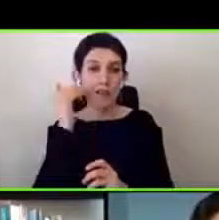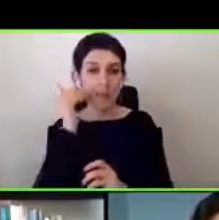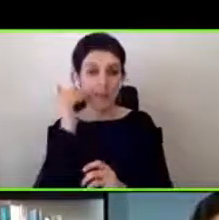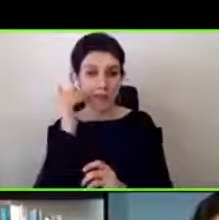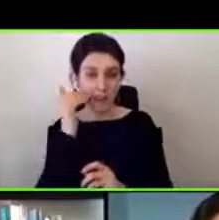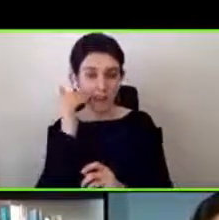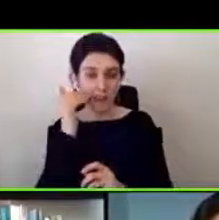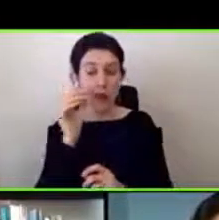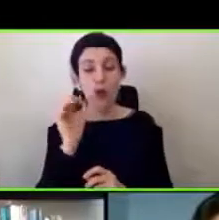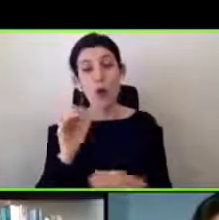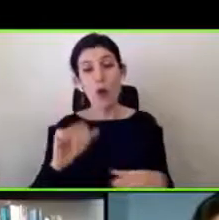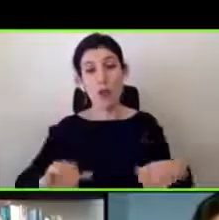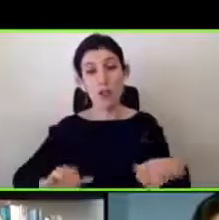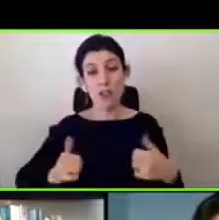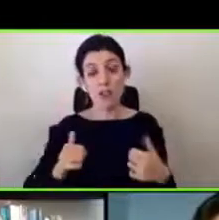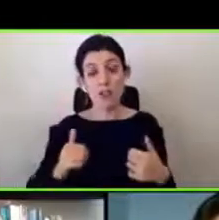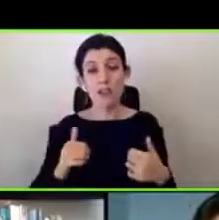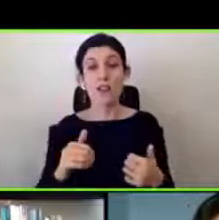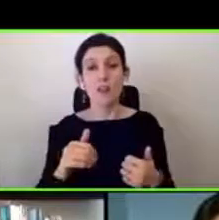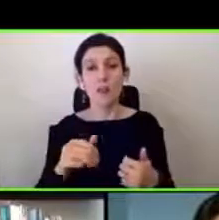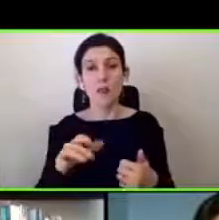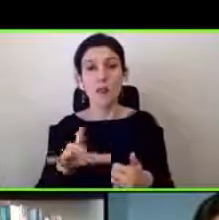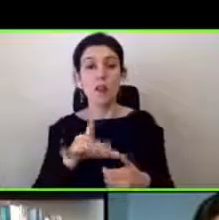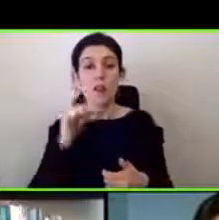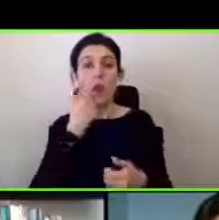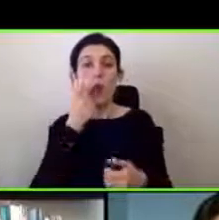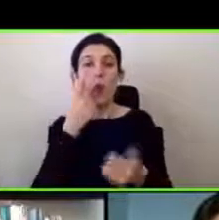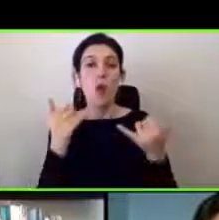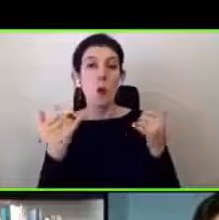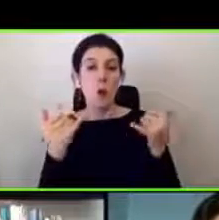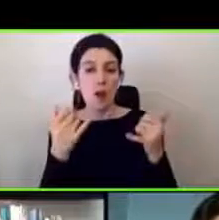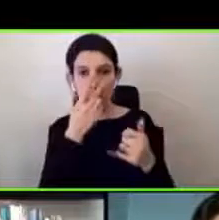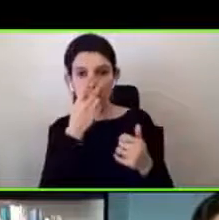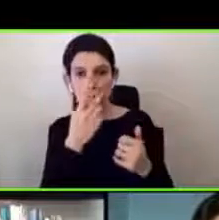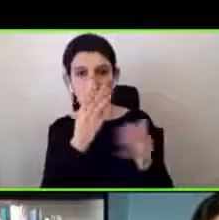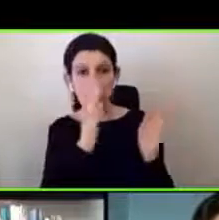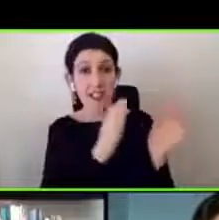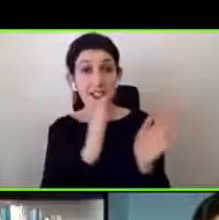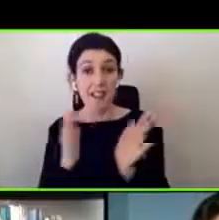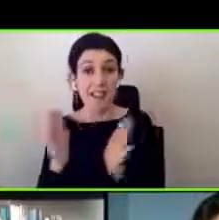o el adolescente para escoger qué juego vamos a utilizar con ellos, ¿no?